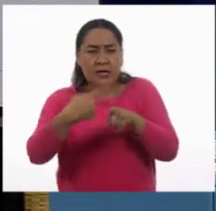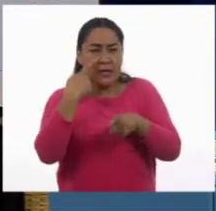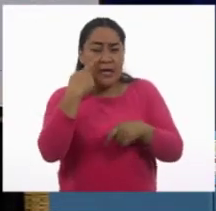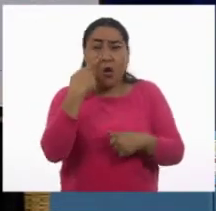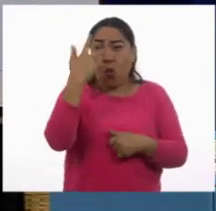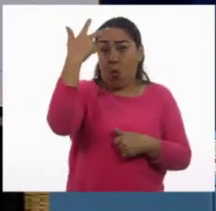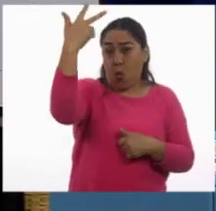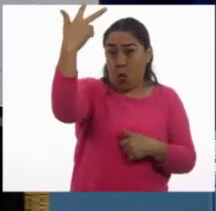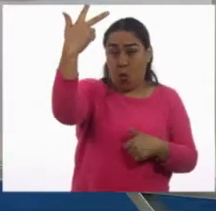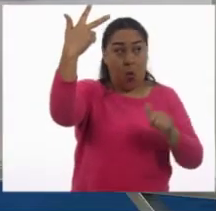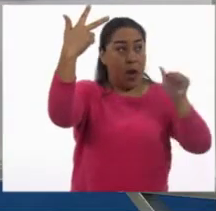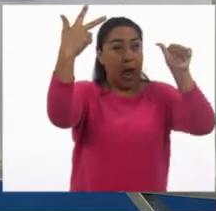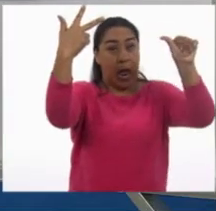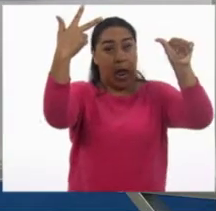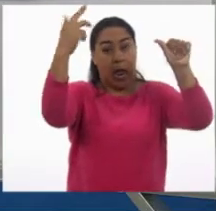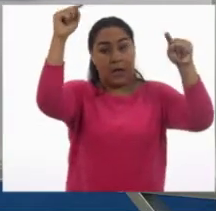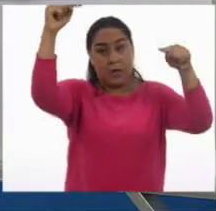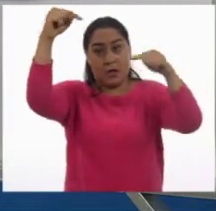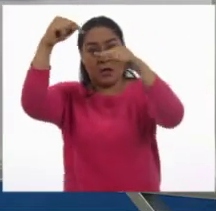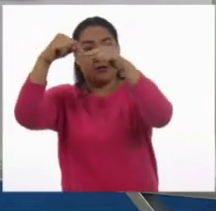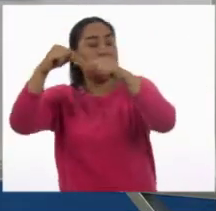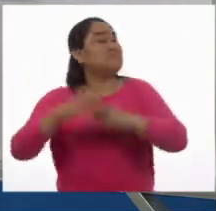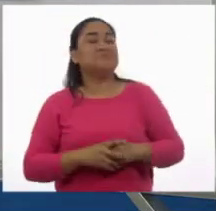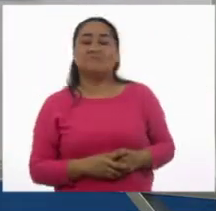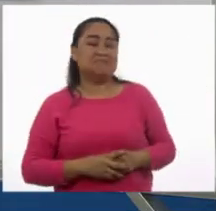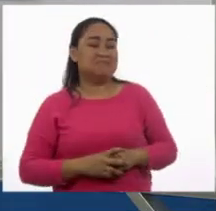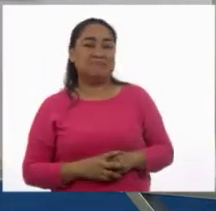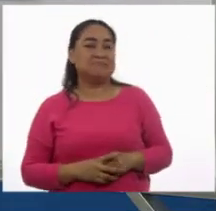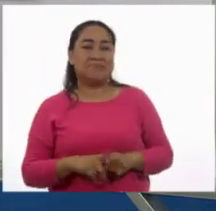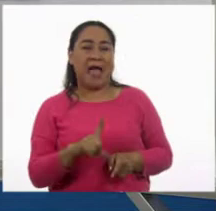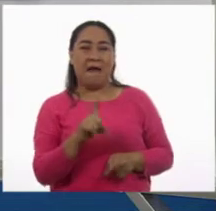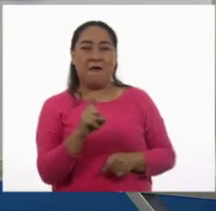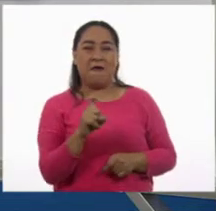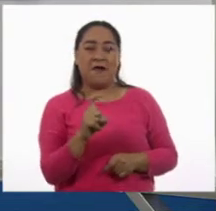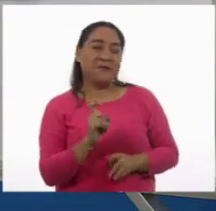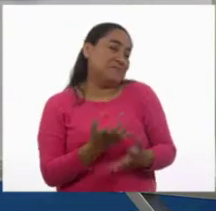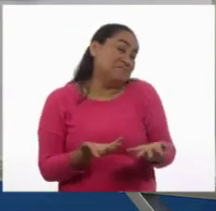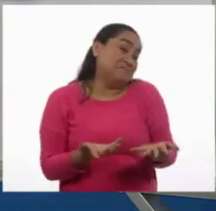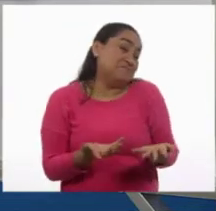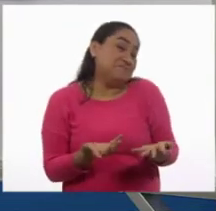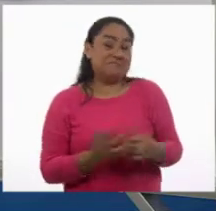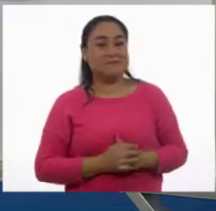8A. 8, agua. Agua.